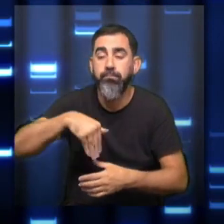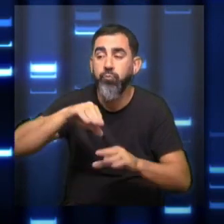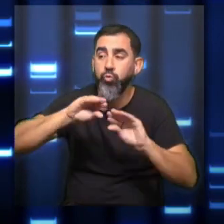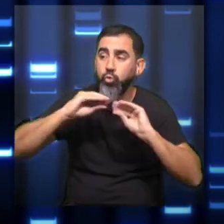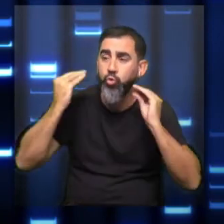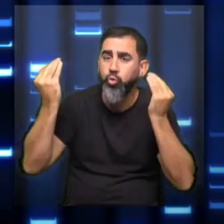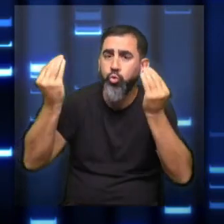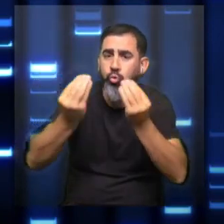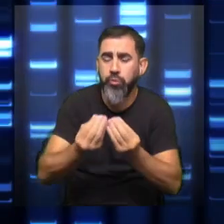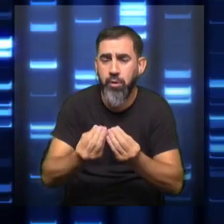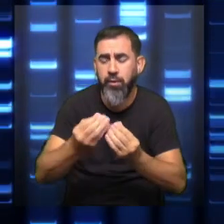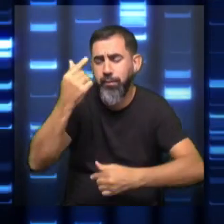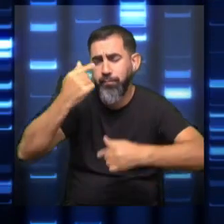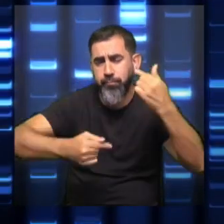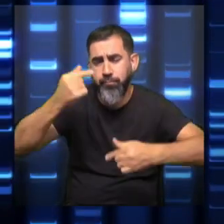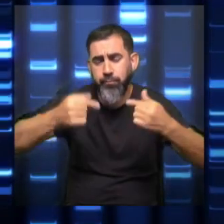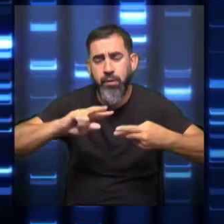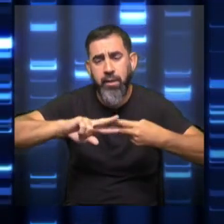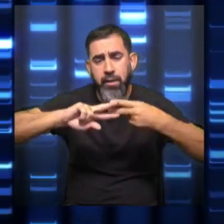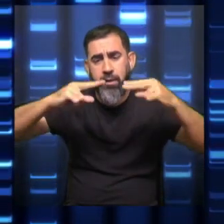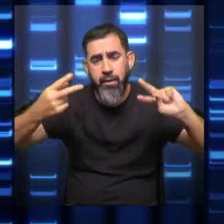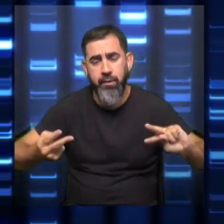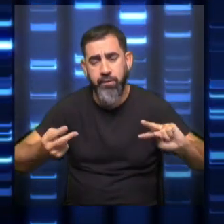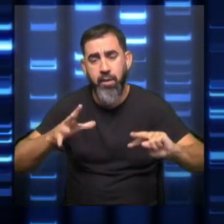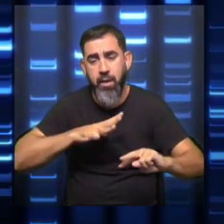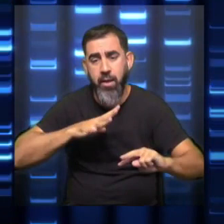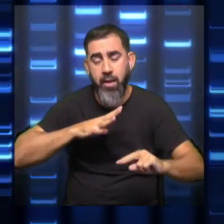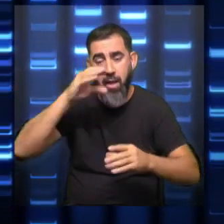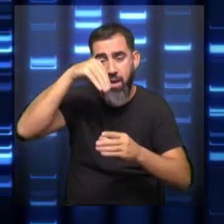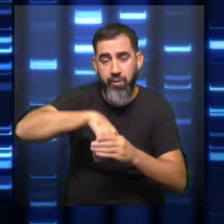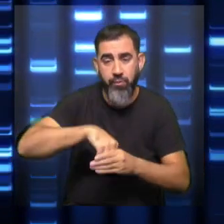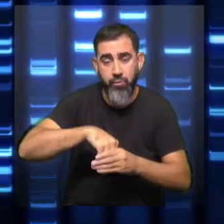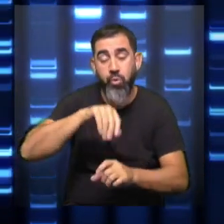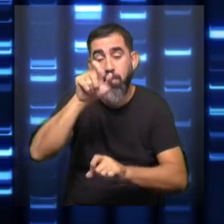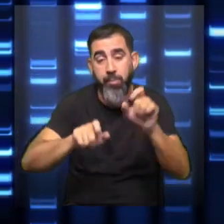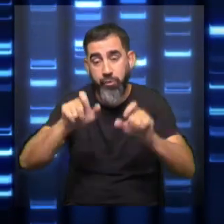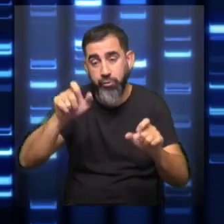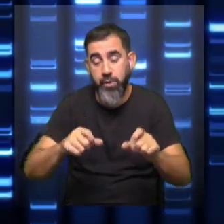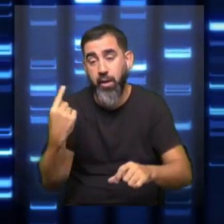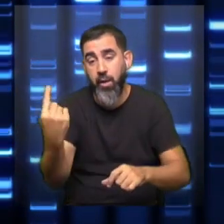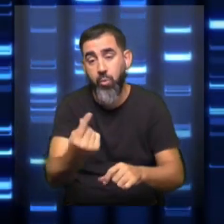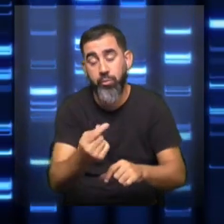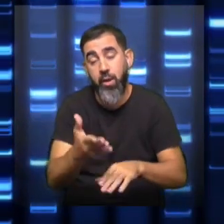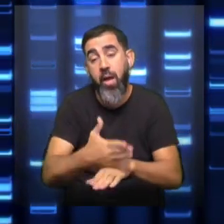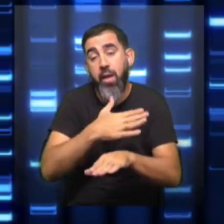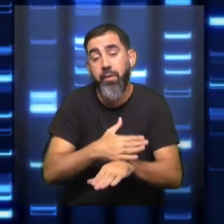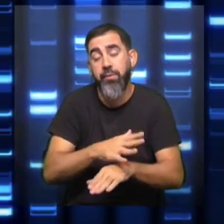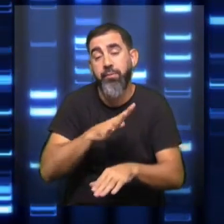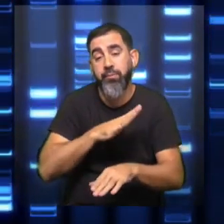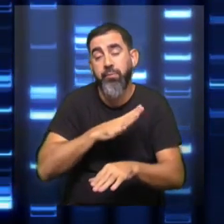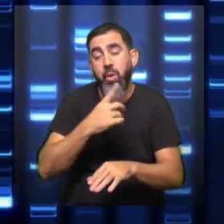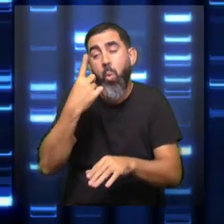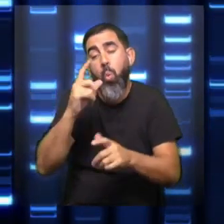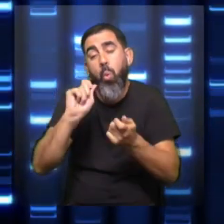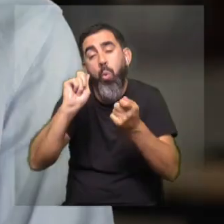volumen enorme de variabilidad genética que albergan nuestros genomas y nuestra población. Antes aparecía una